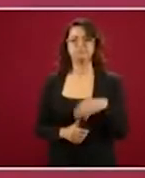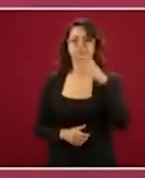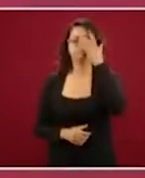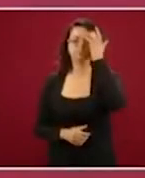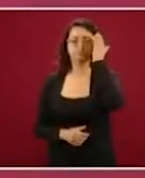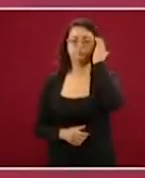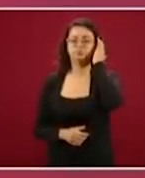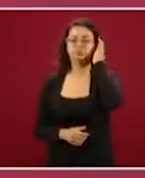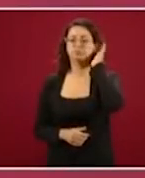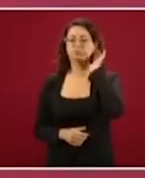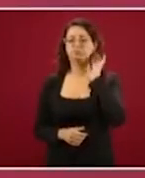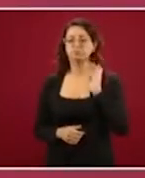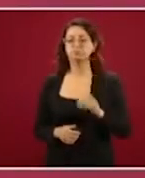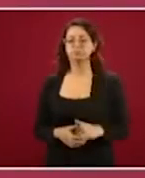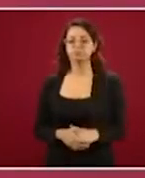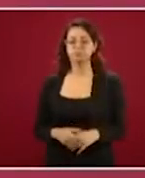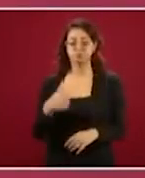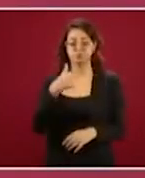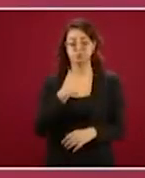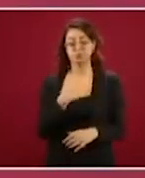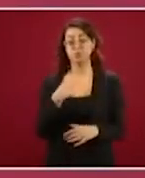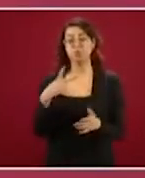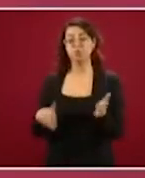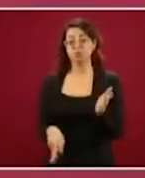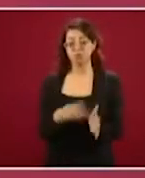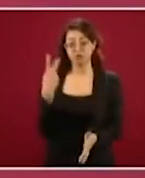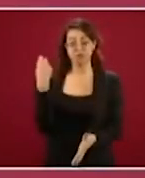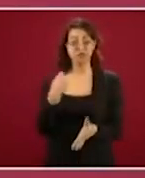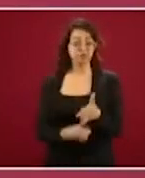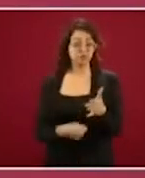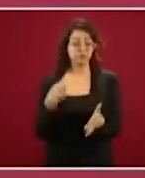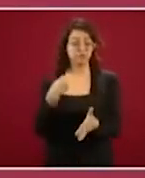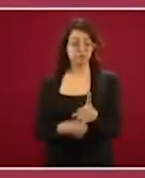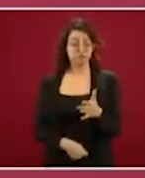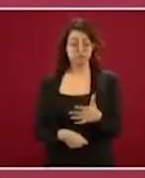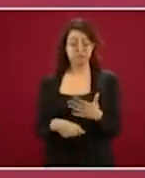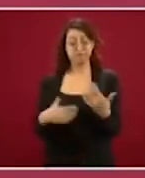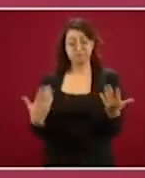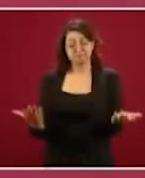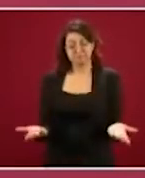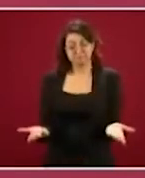y yo insisto, porque ya ven,